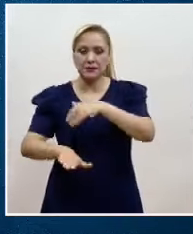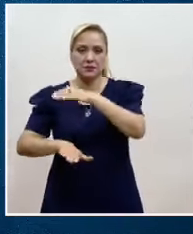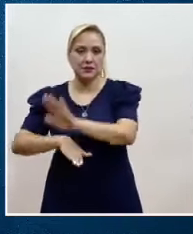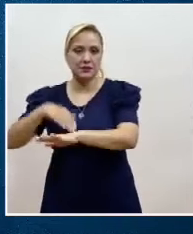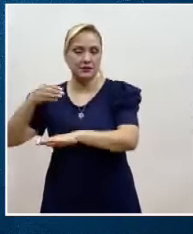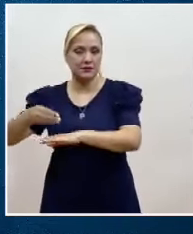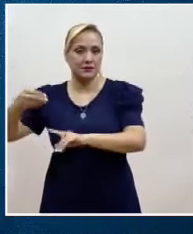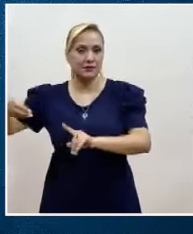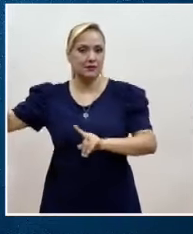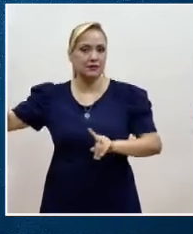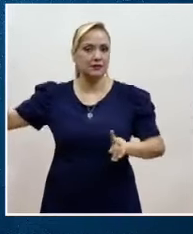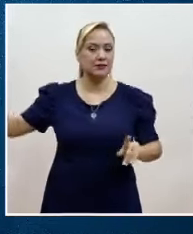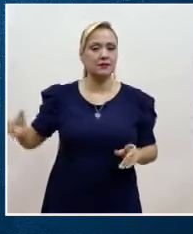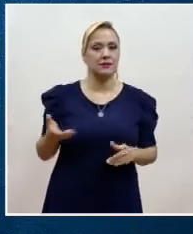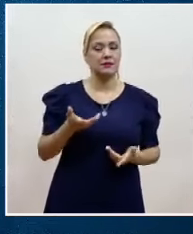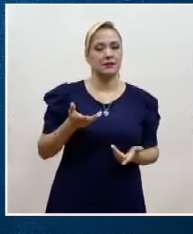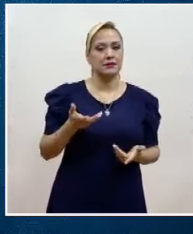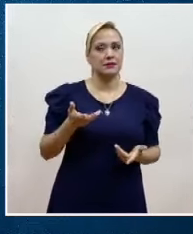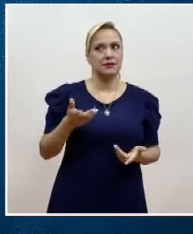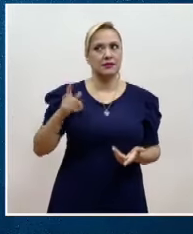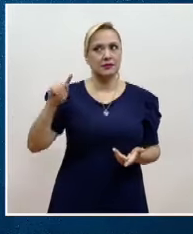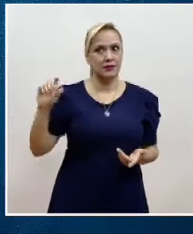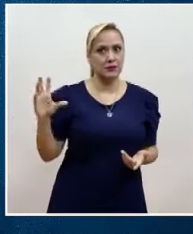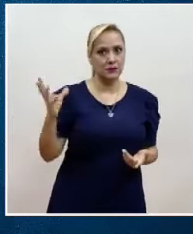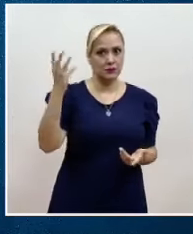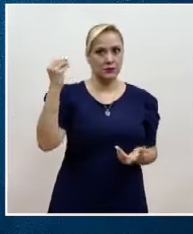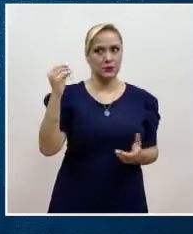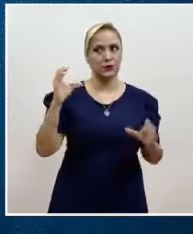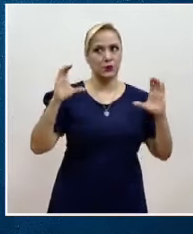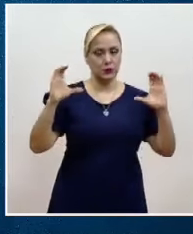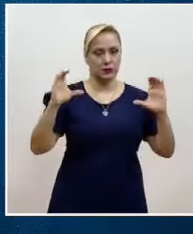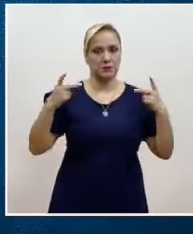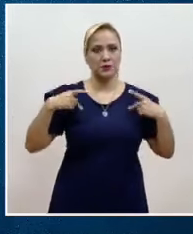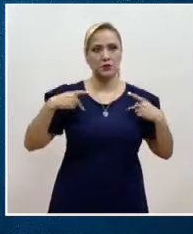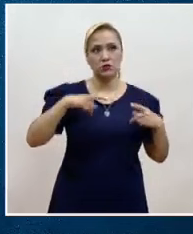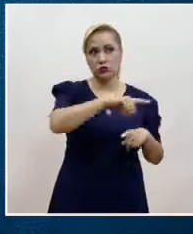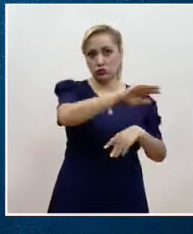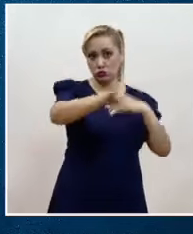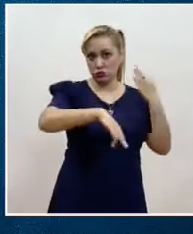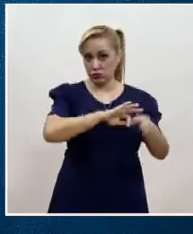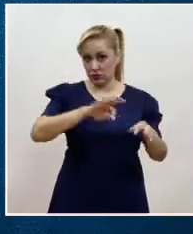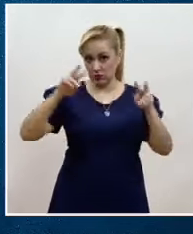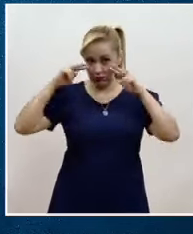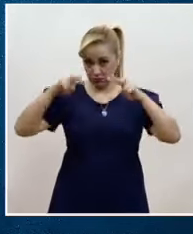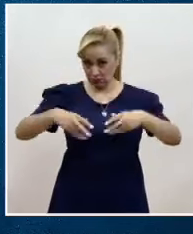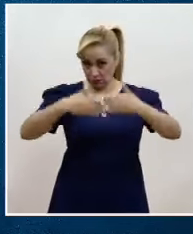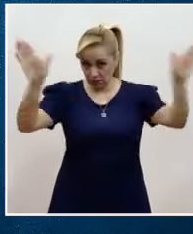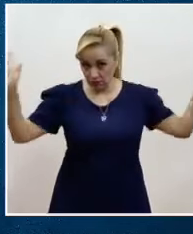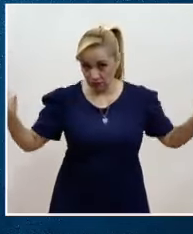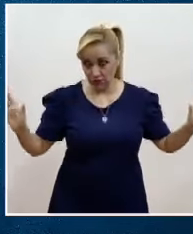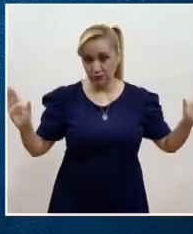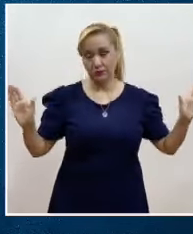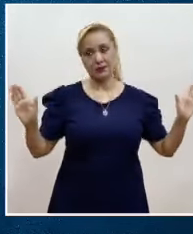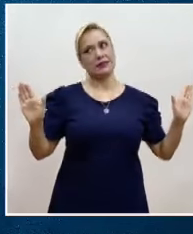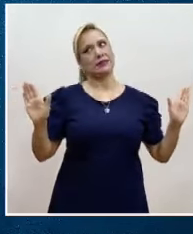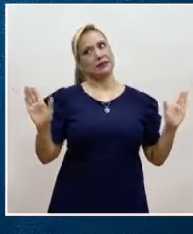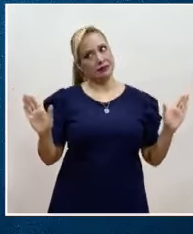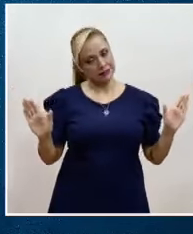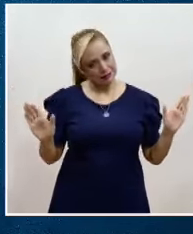la implementación del proceso tecnológico, a todas las personas interesadas que de hecho lo utilizan. Muy ¿no? bien. Y es así